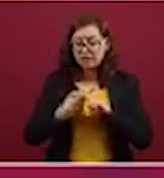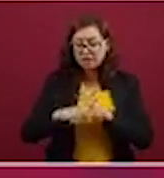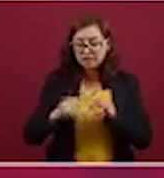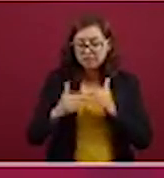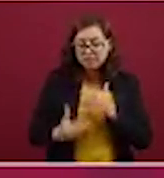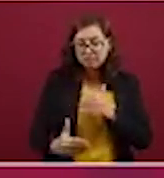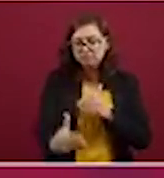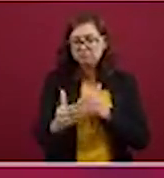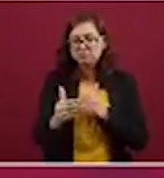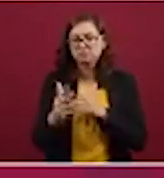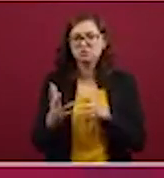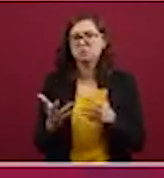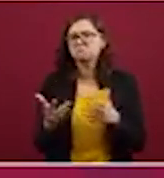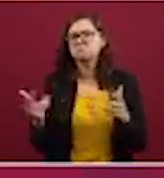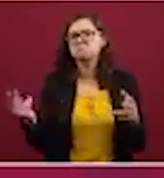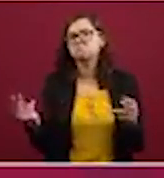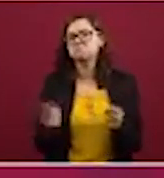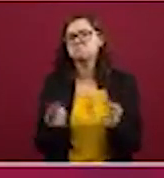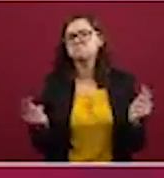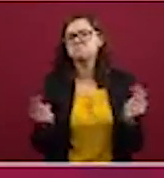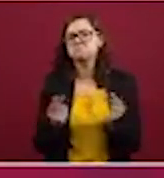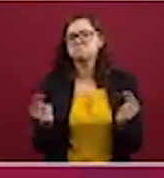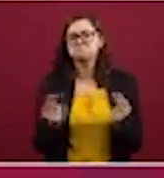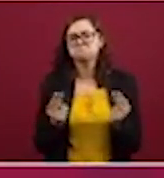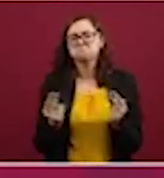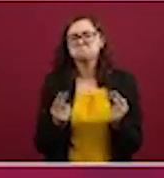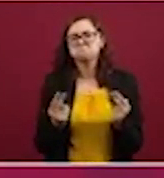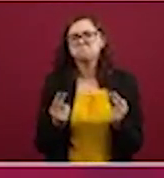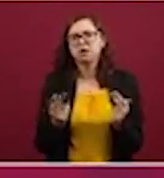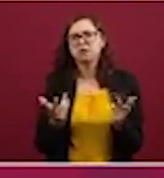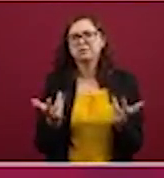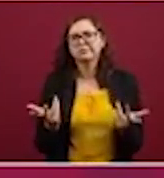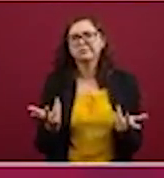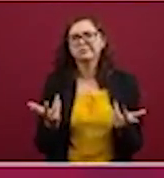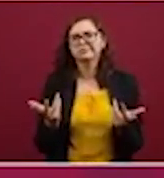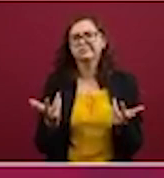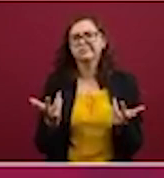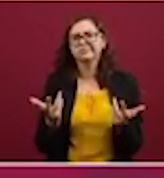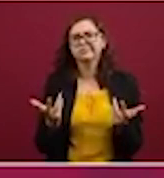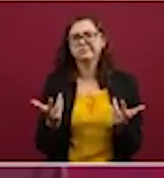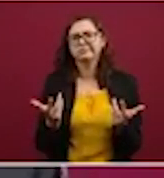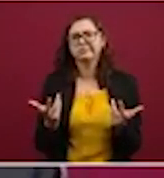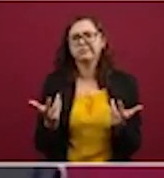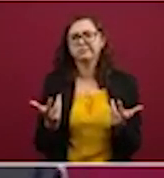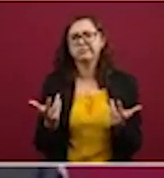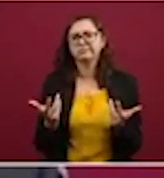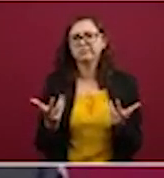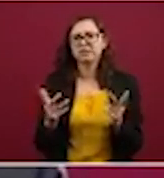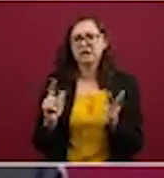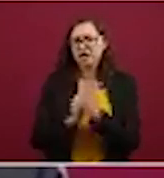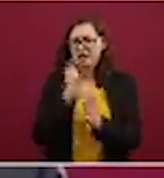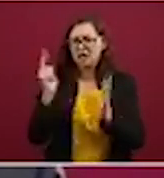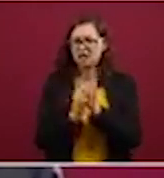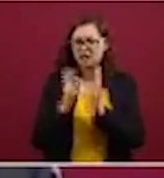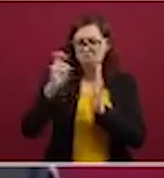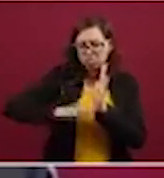no se requiere e reforma llegas